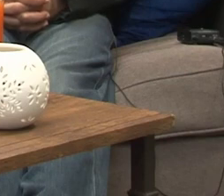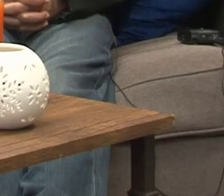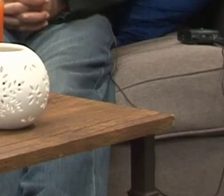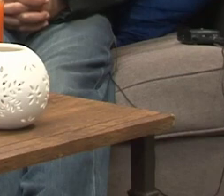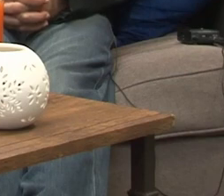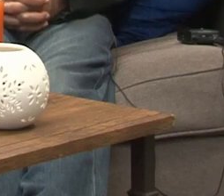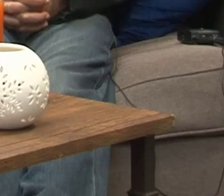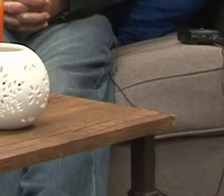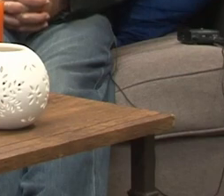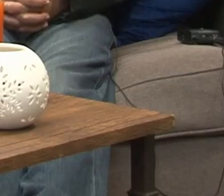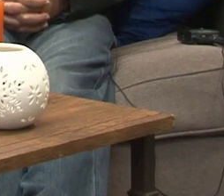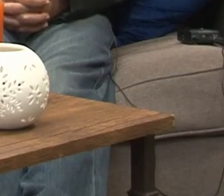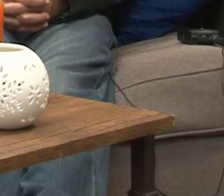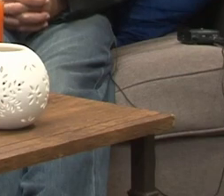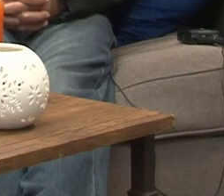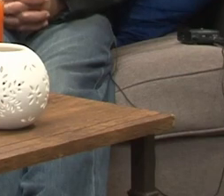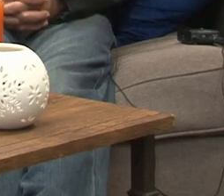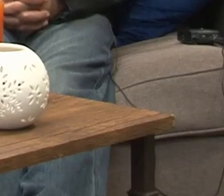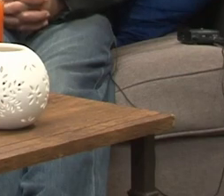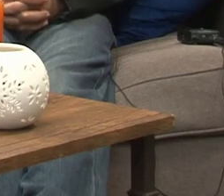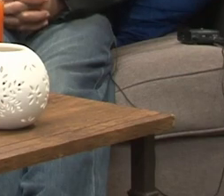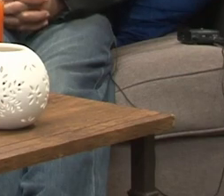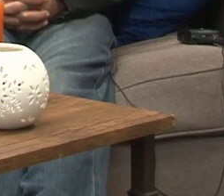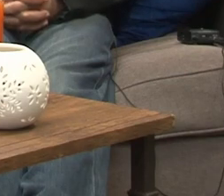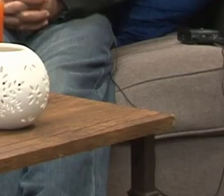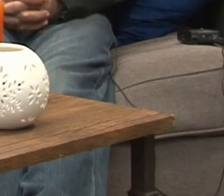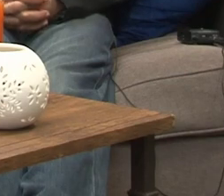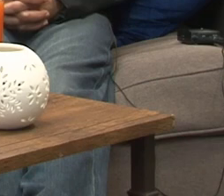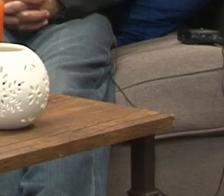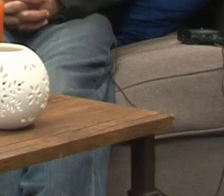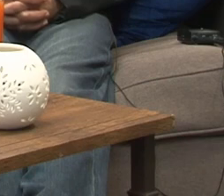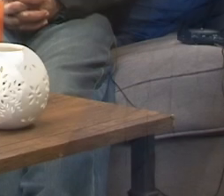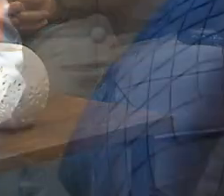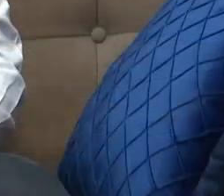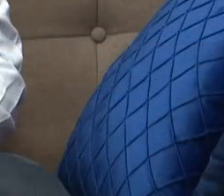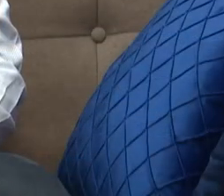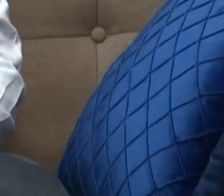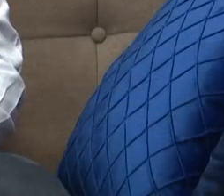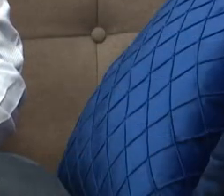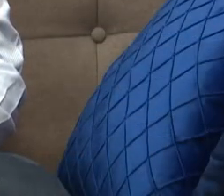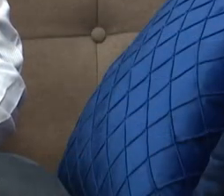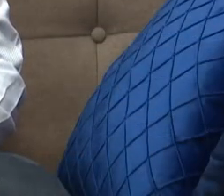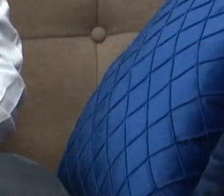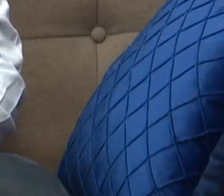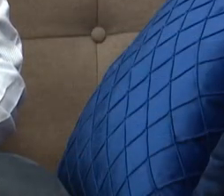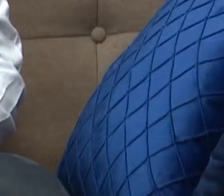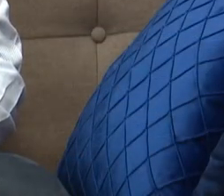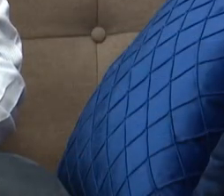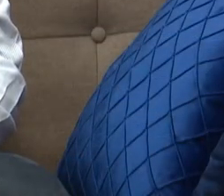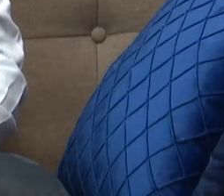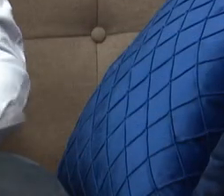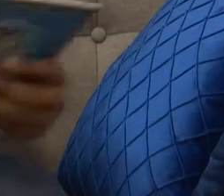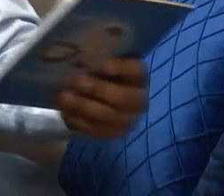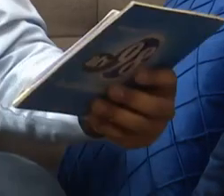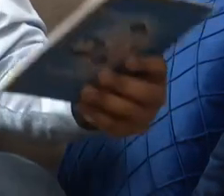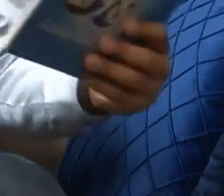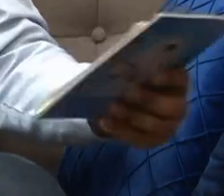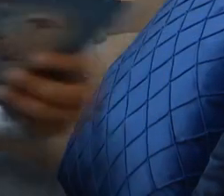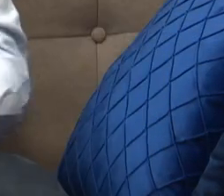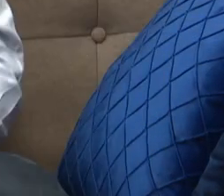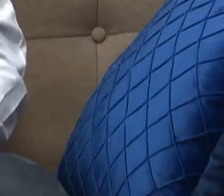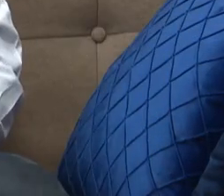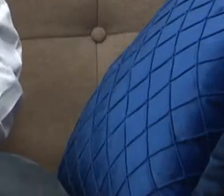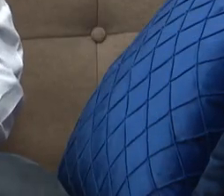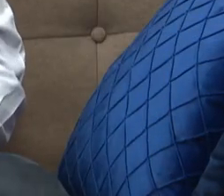y vicepresidente de la Comisión de Asuntos de la Mujer, Juventud, Niñez y Familia. A ambos, muchísimas gracias por estar con nosotros. Un placer conversar.